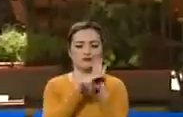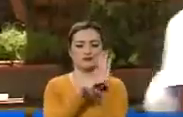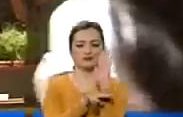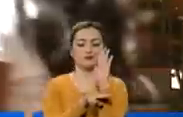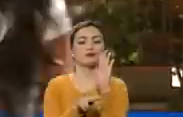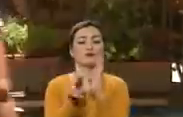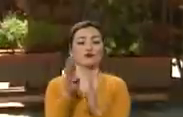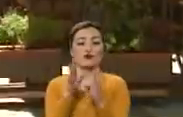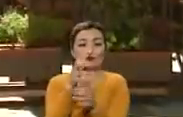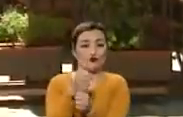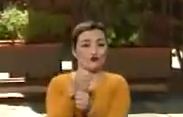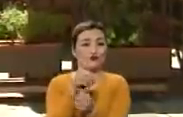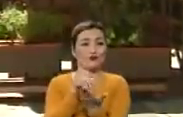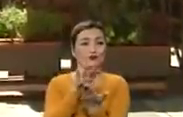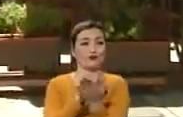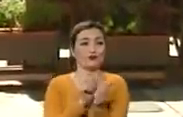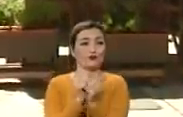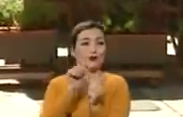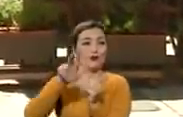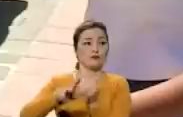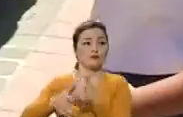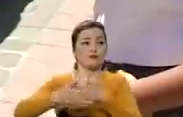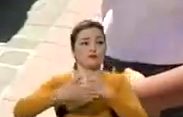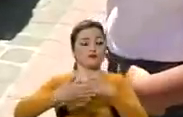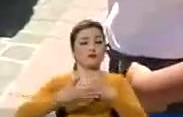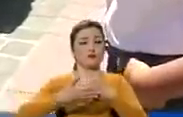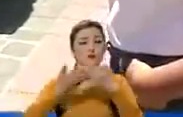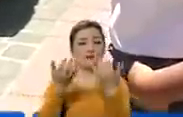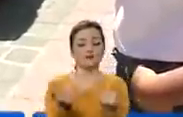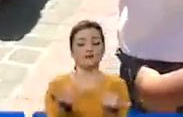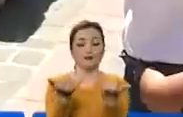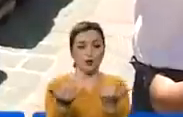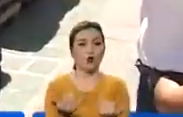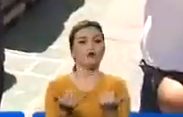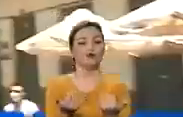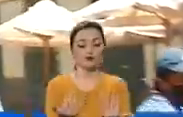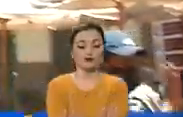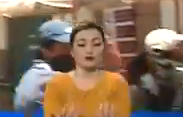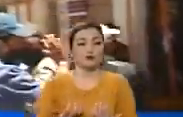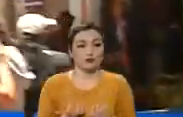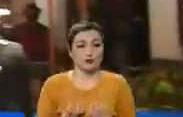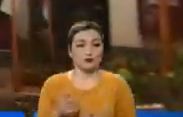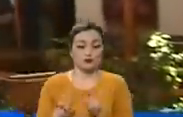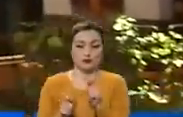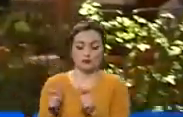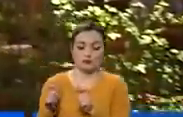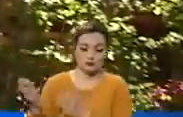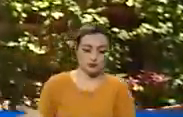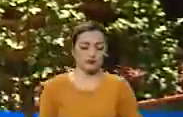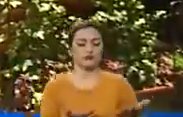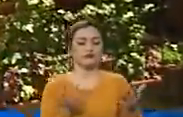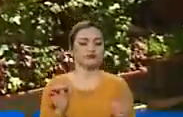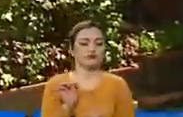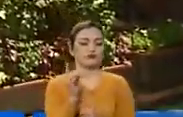bioseguridad. Asegura que fueron más de 3 meses cerrados y que ahora, en esta etapa, espera recibir a los clientes para recuperar lo